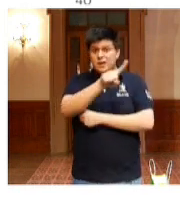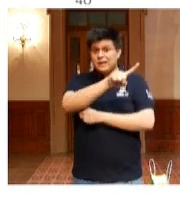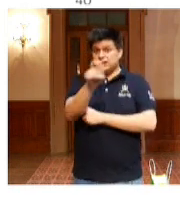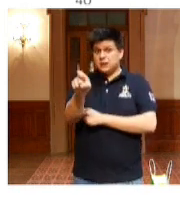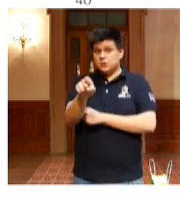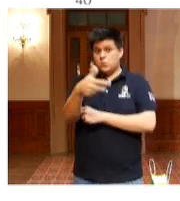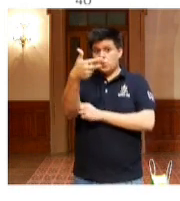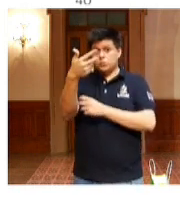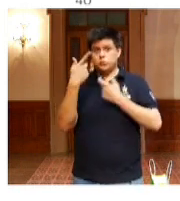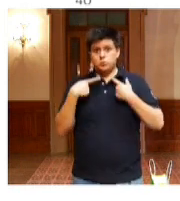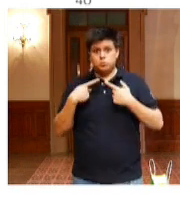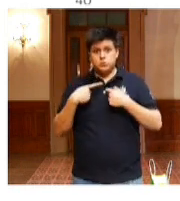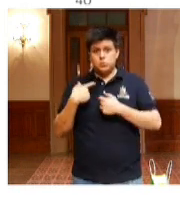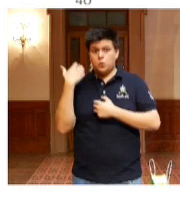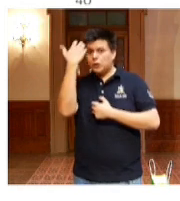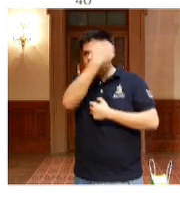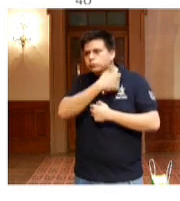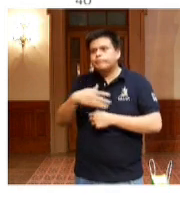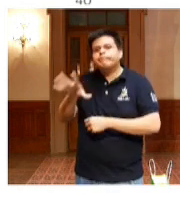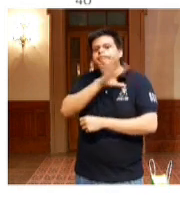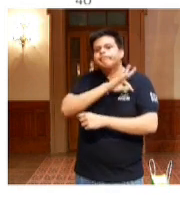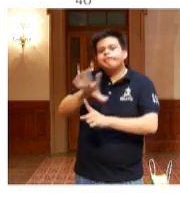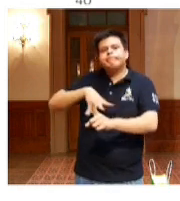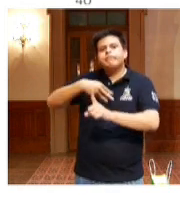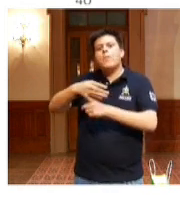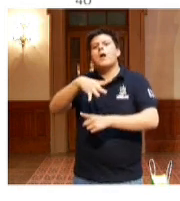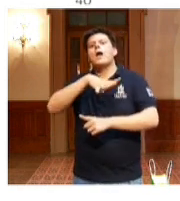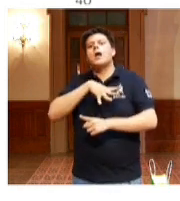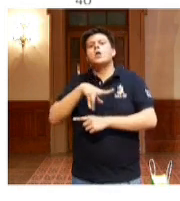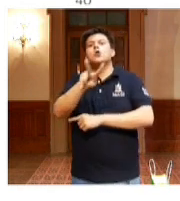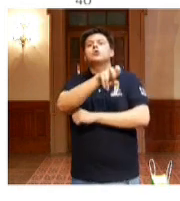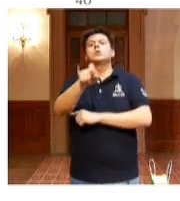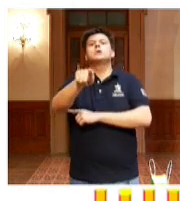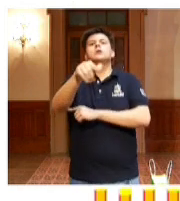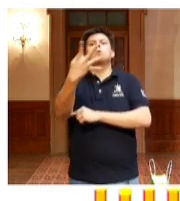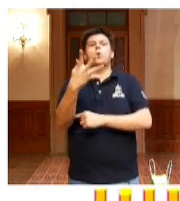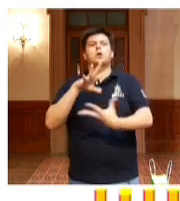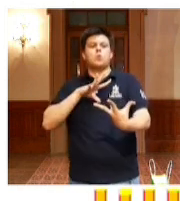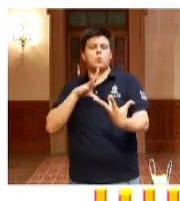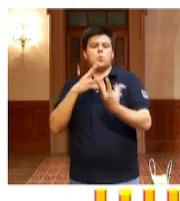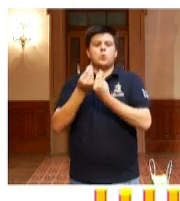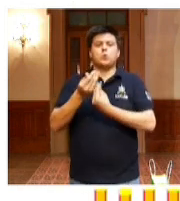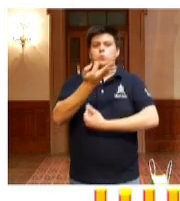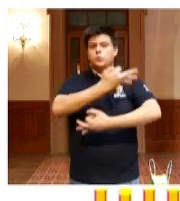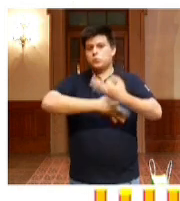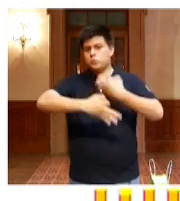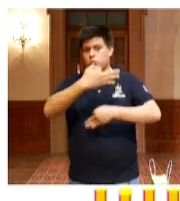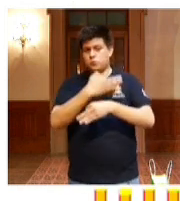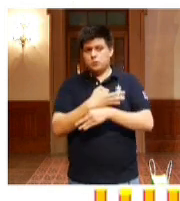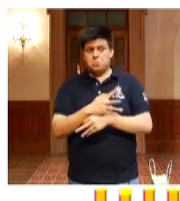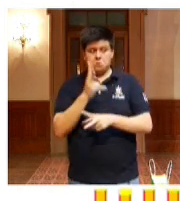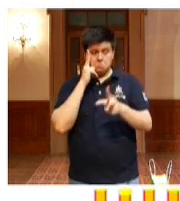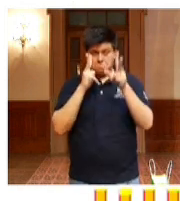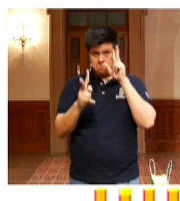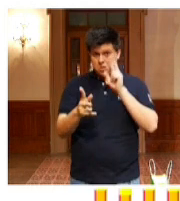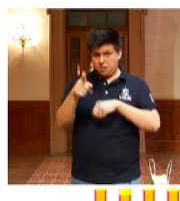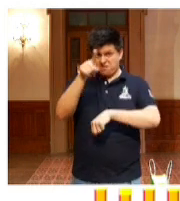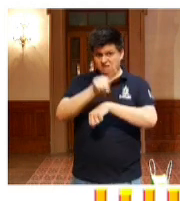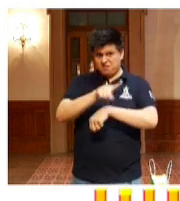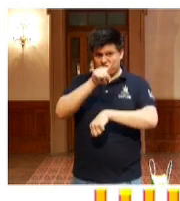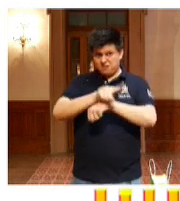108 sospechosos 274 en total vean como